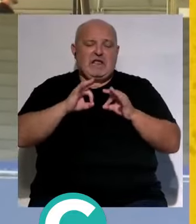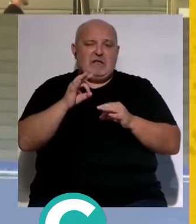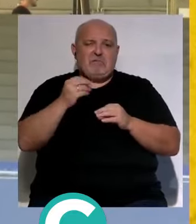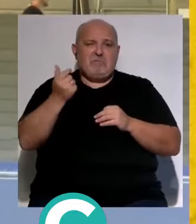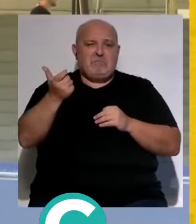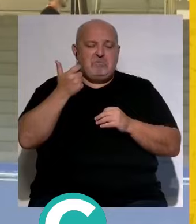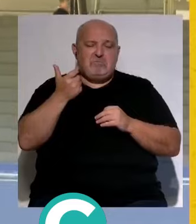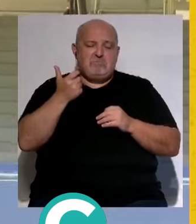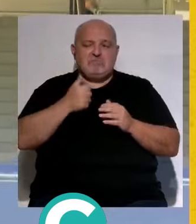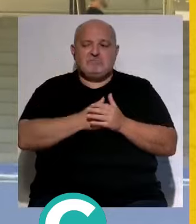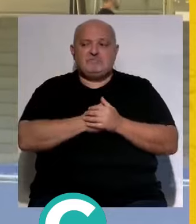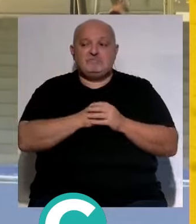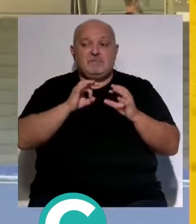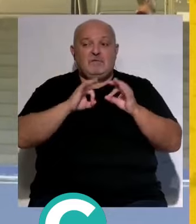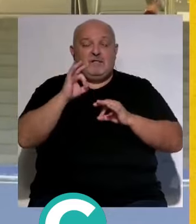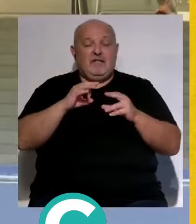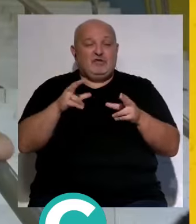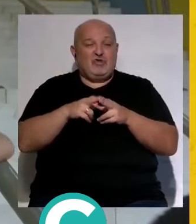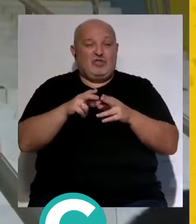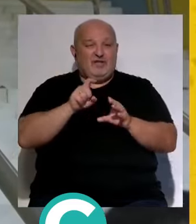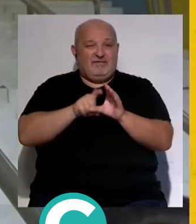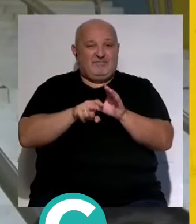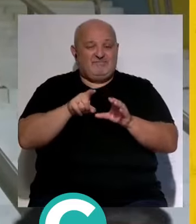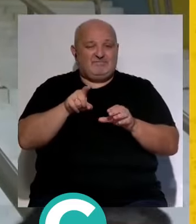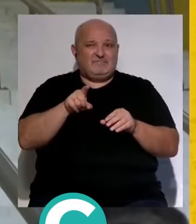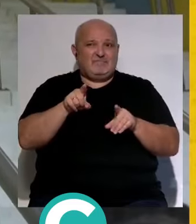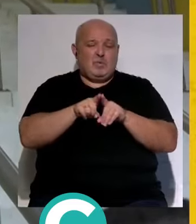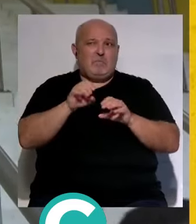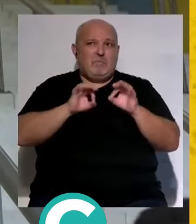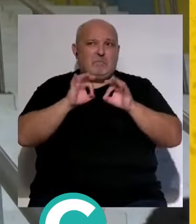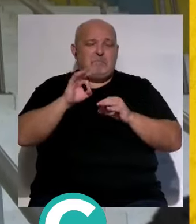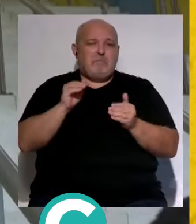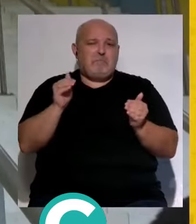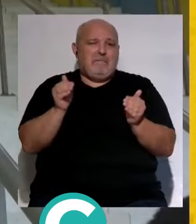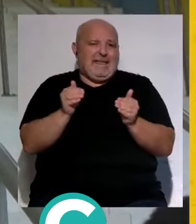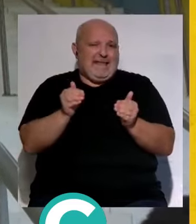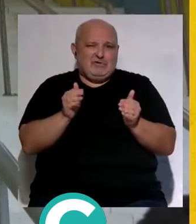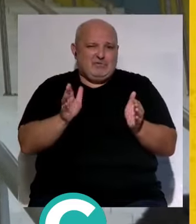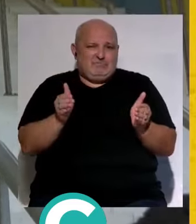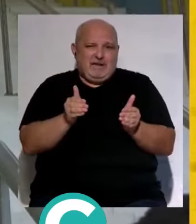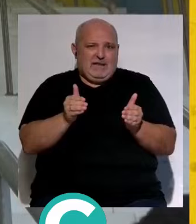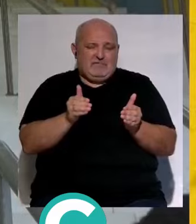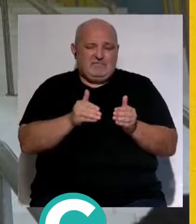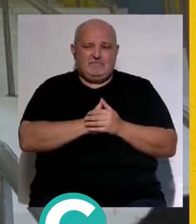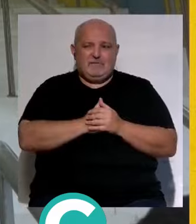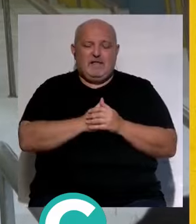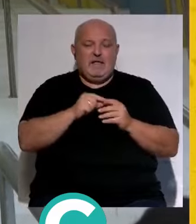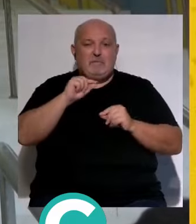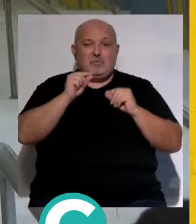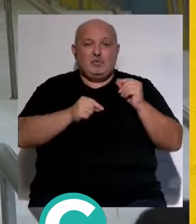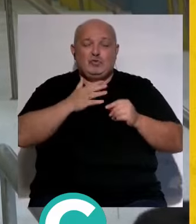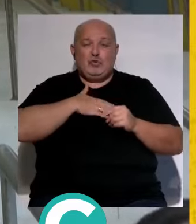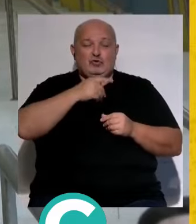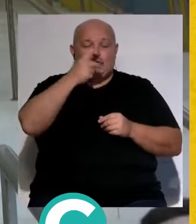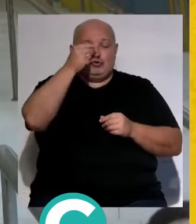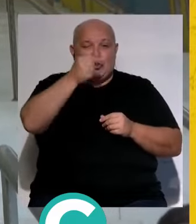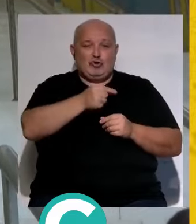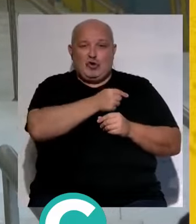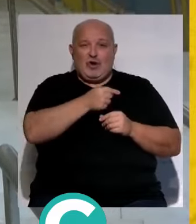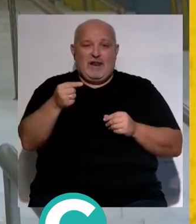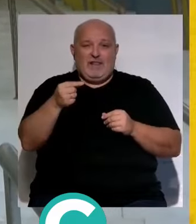además el porcentaje de los abonos, como bien sabemos, es un porcentaje muy pequeño. El Cádiz perfectamente podría hacer